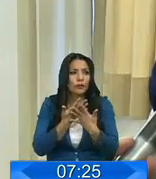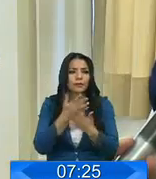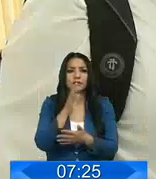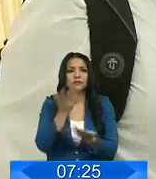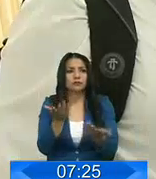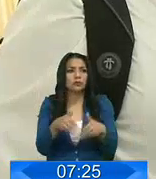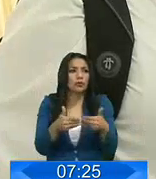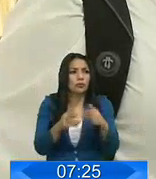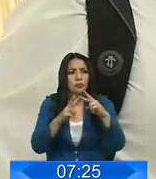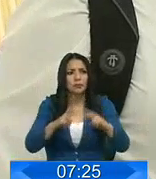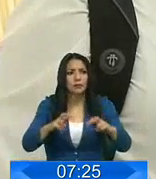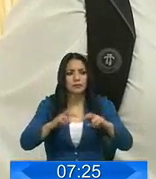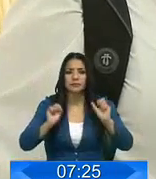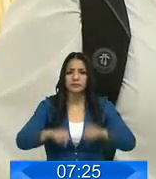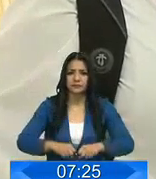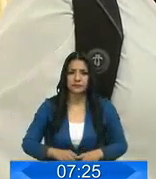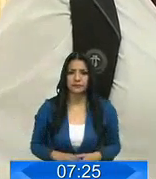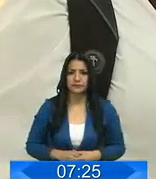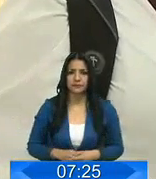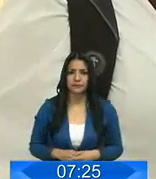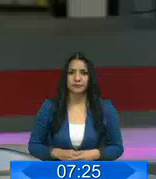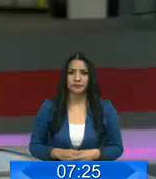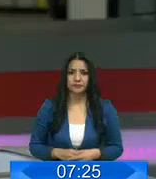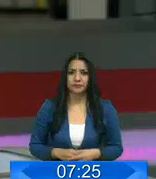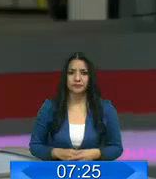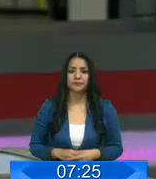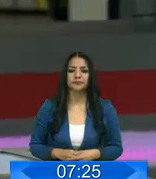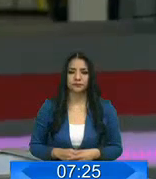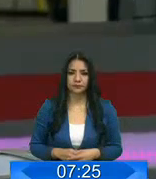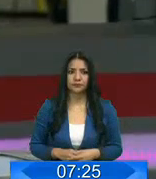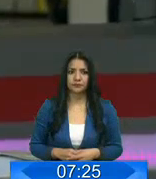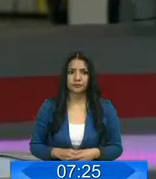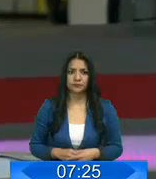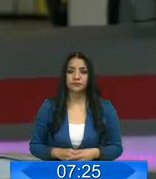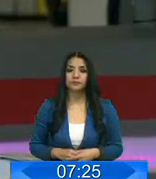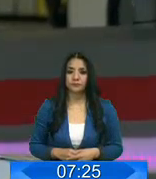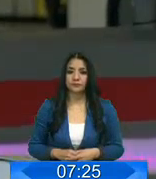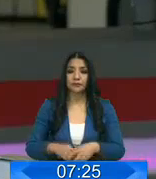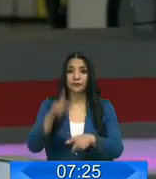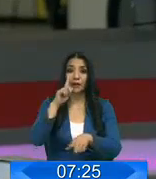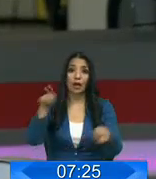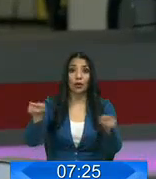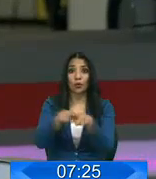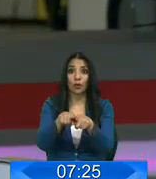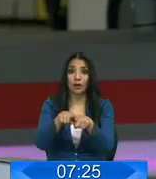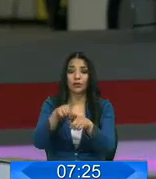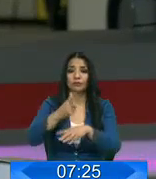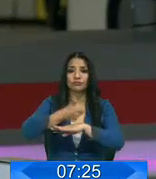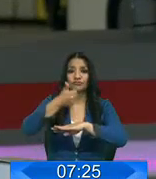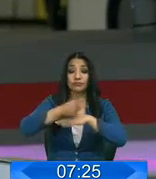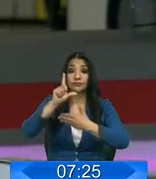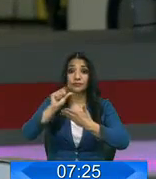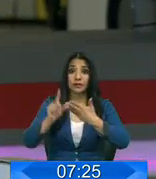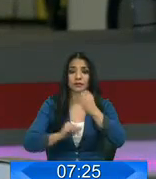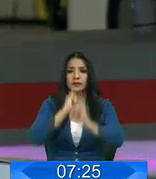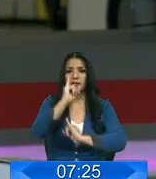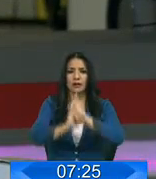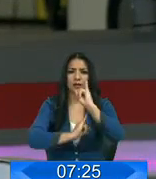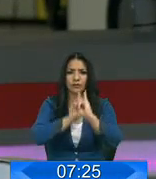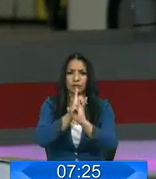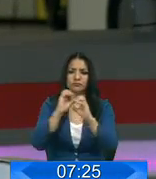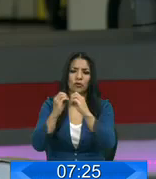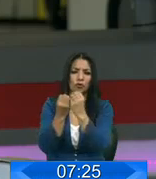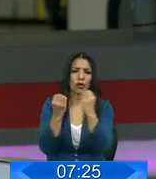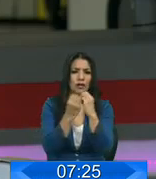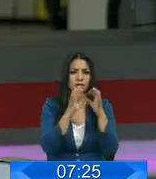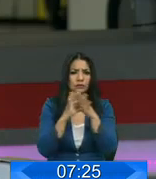están. Informó Javier Gallo. Si se ratifica el acuerdo con el Fondo Monetario Internacional y los organismos